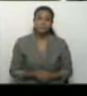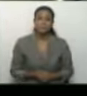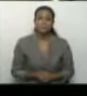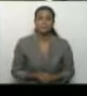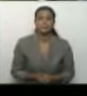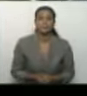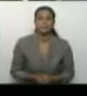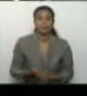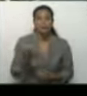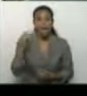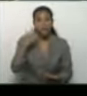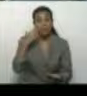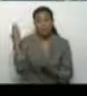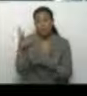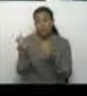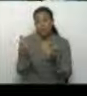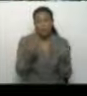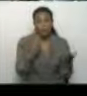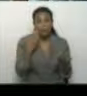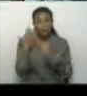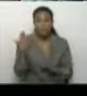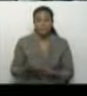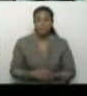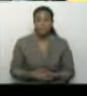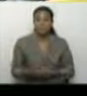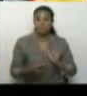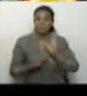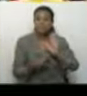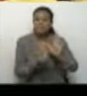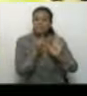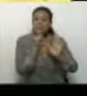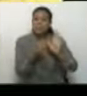Mira, vamos a tomarnos una foto donde salga...